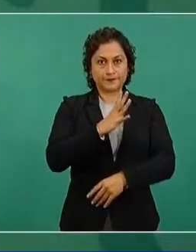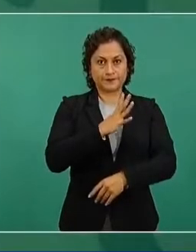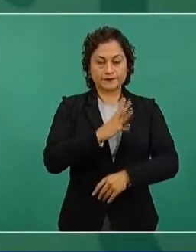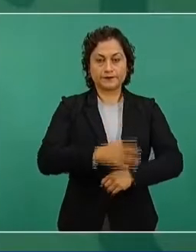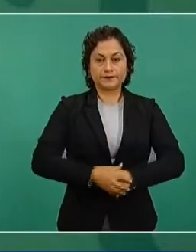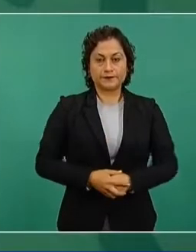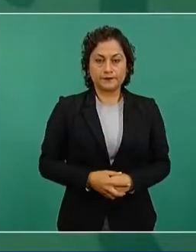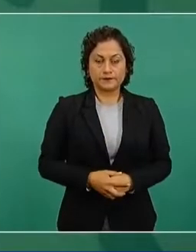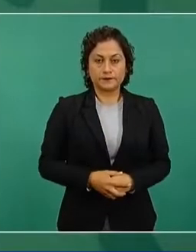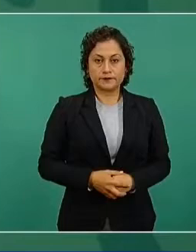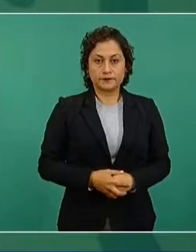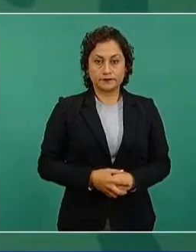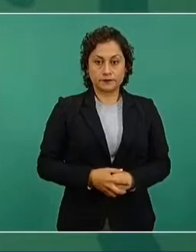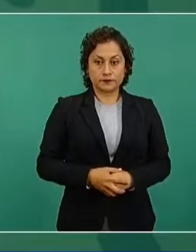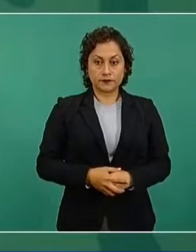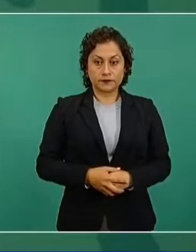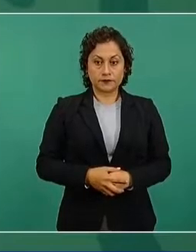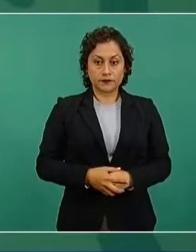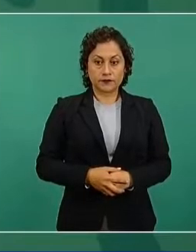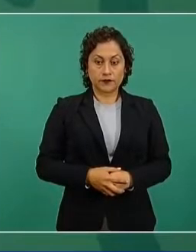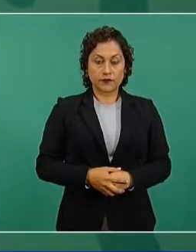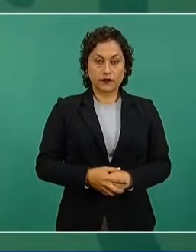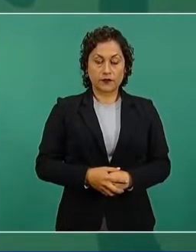Hay una